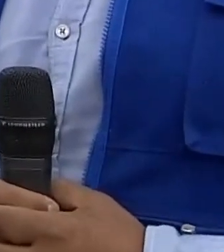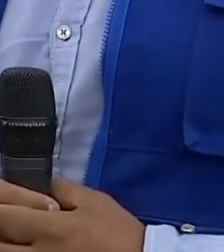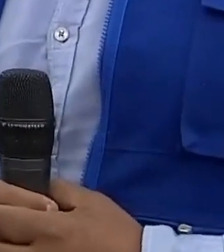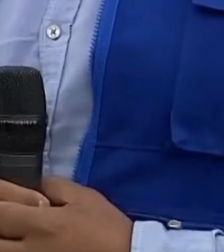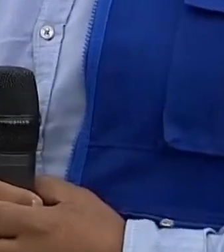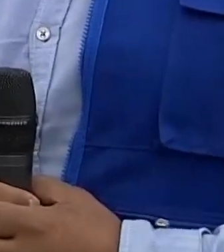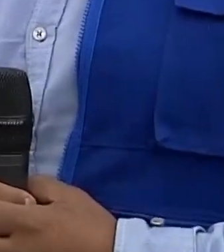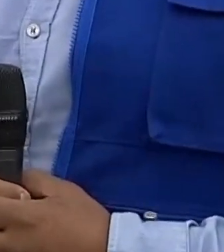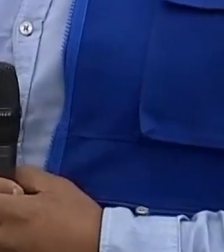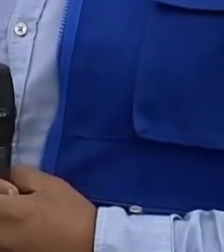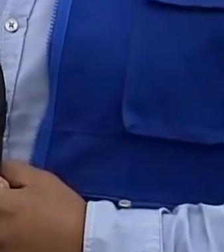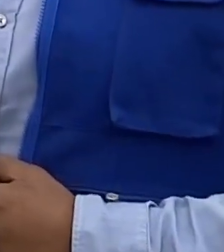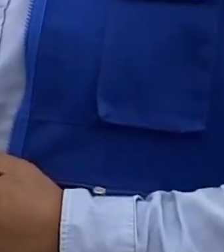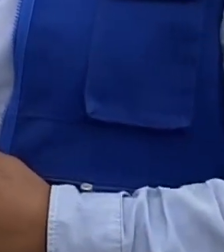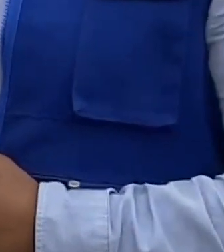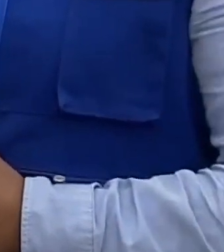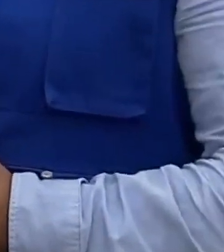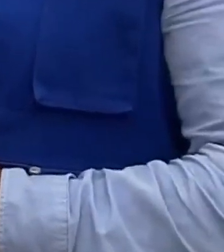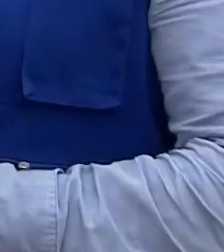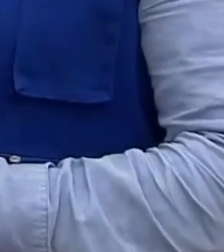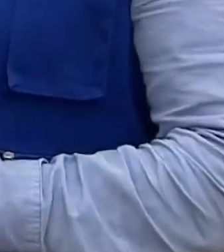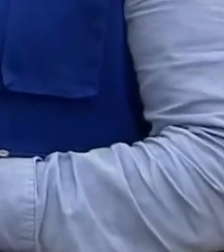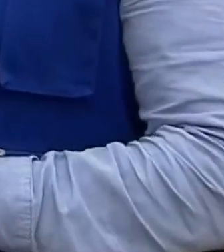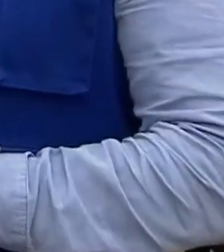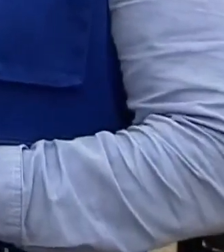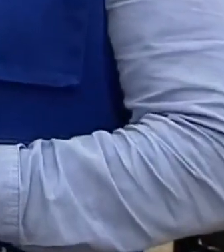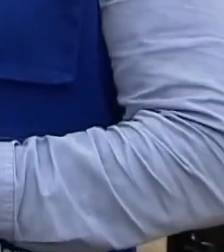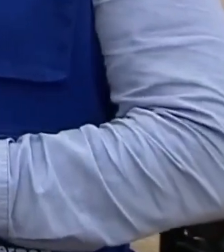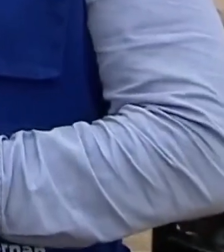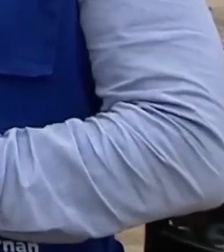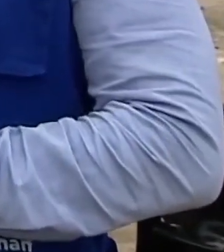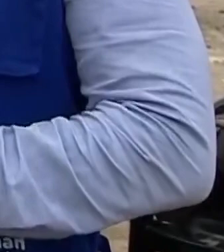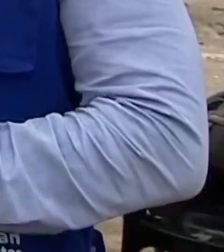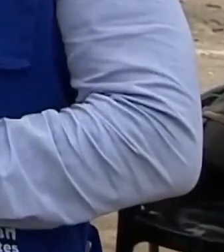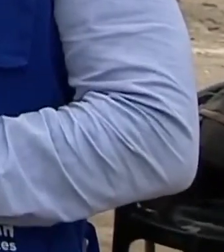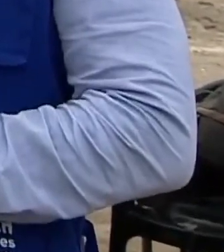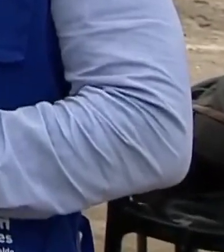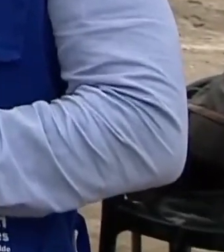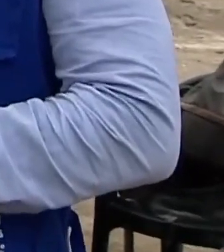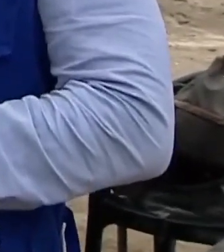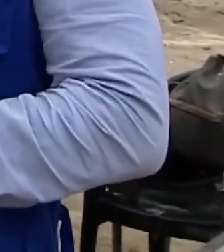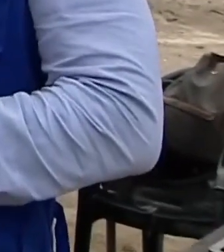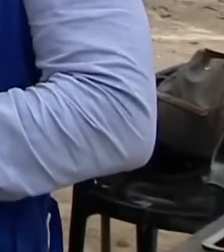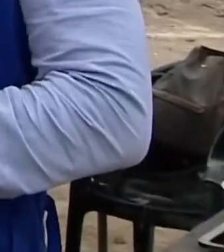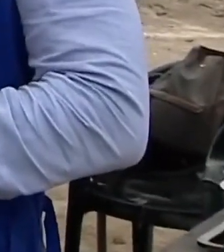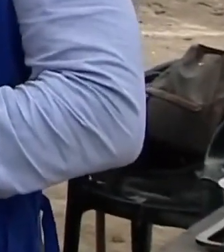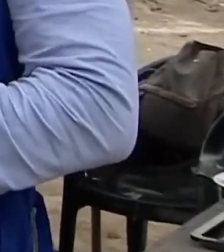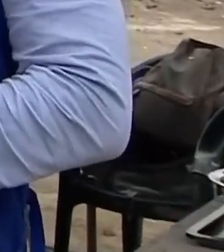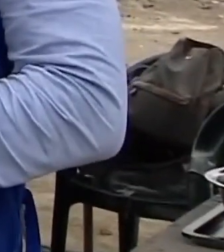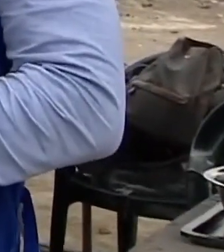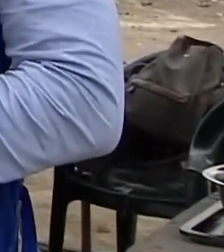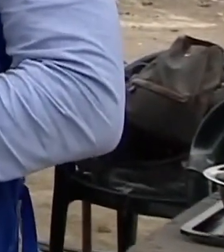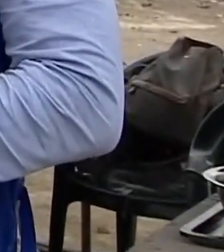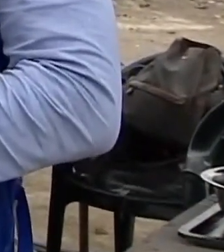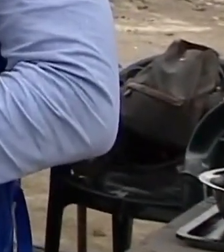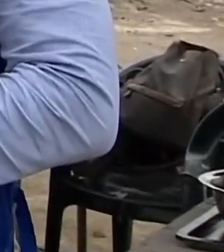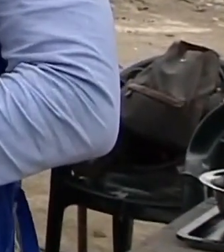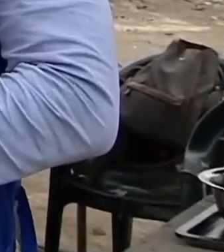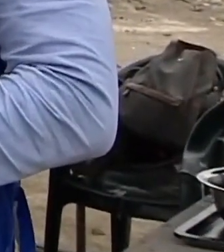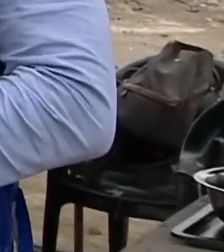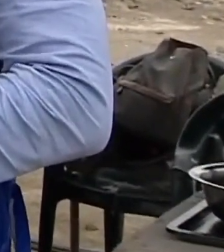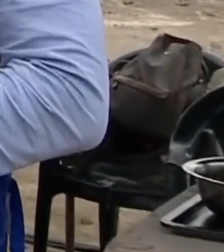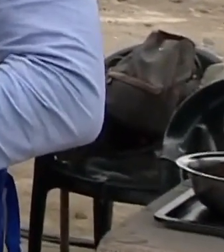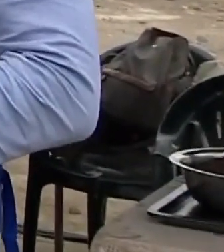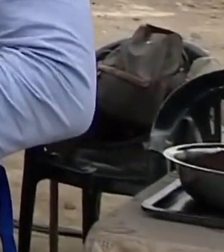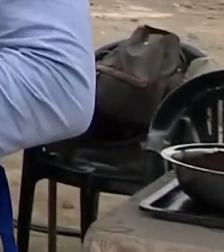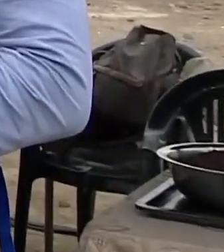algo en lo que deberíamos ser muy incisivos. Y para abordar este tema, que es fundamental justamente aquí en el distrito en el que nos encontramos, nos acompaña el doctor Iván